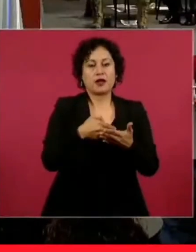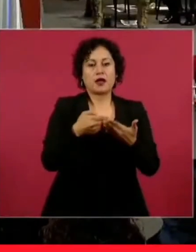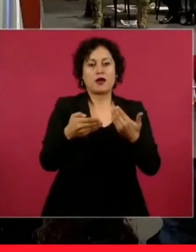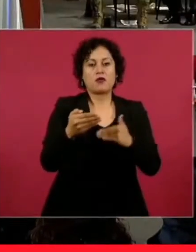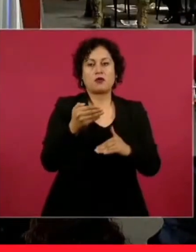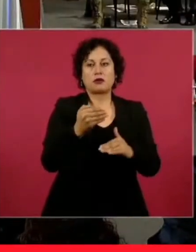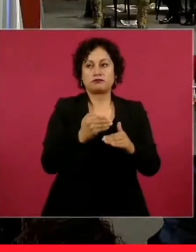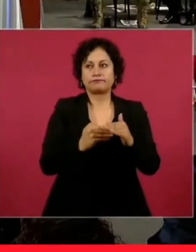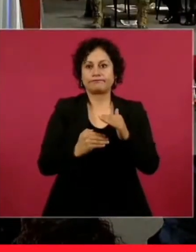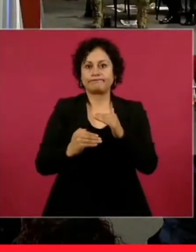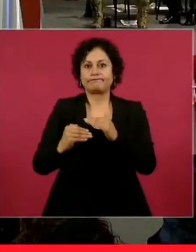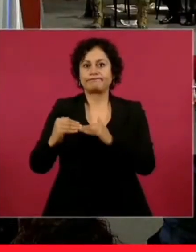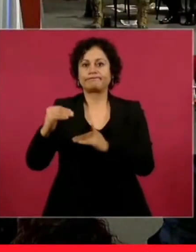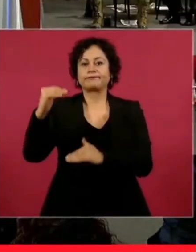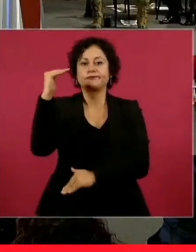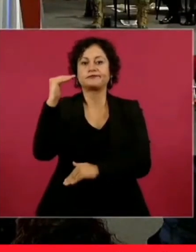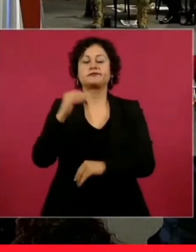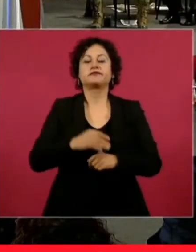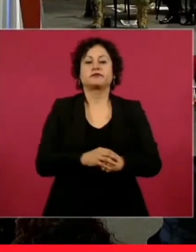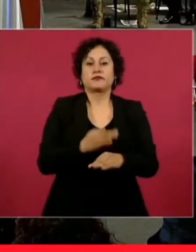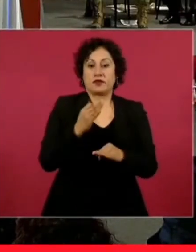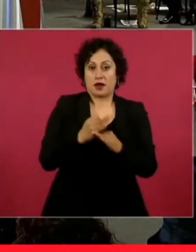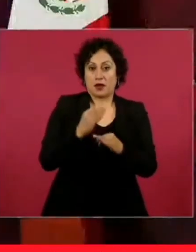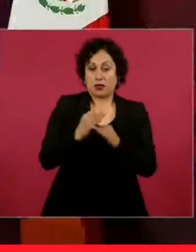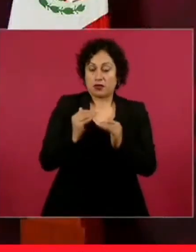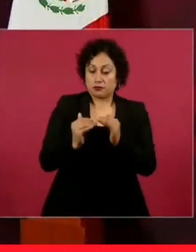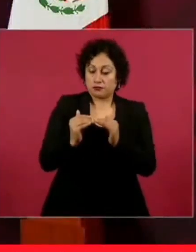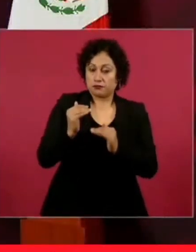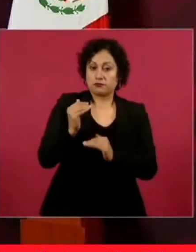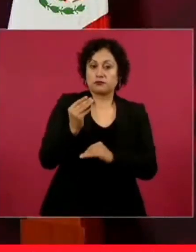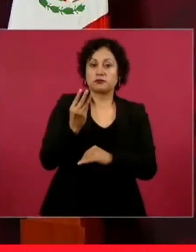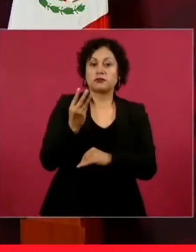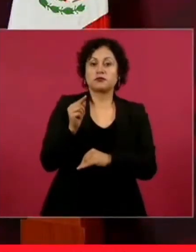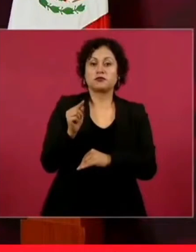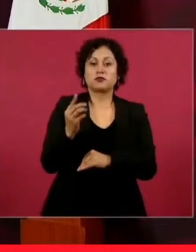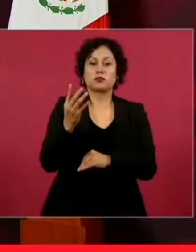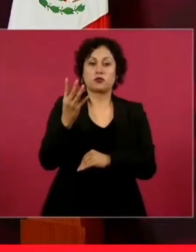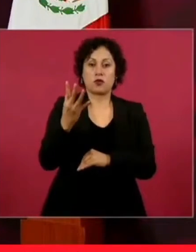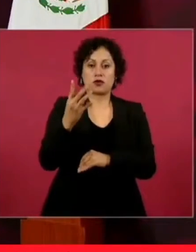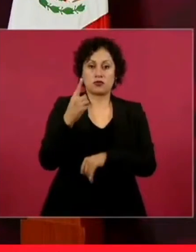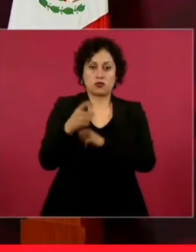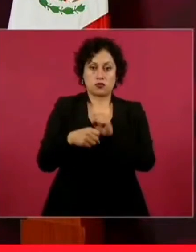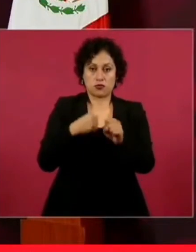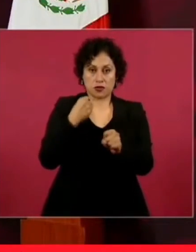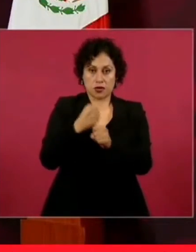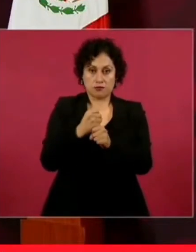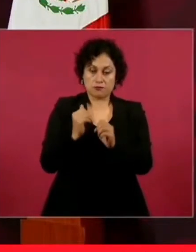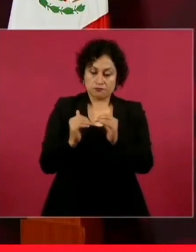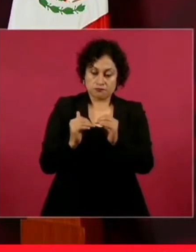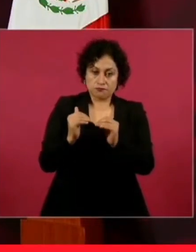Ahora traemos 3.4 de crecimiento anual. Adelante.